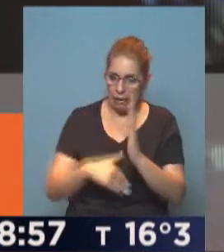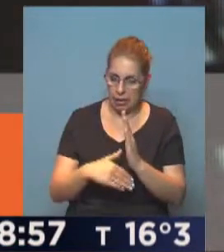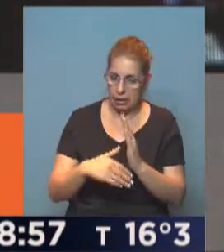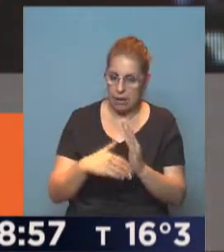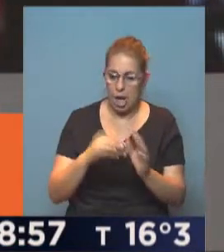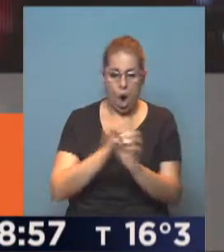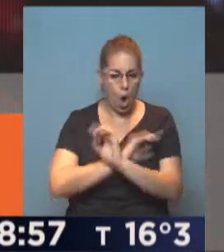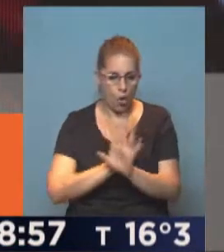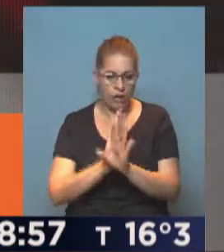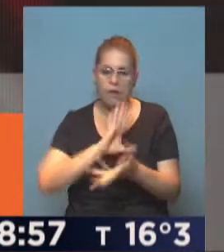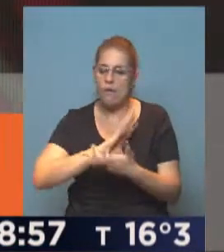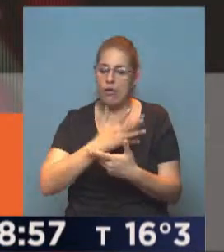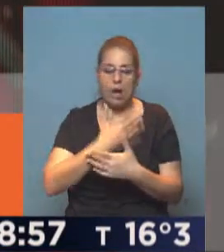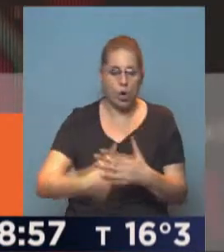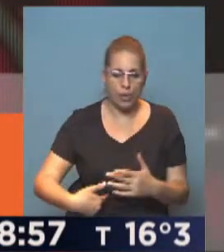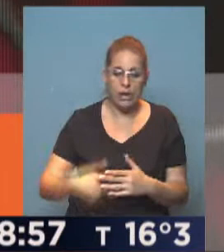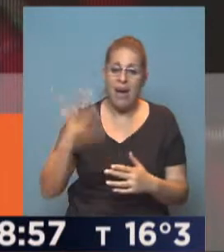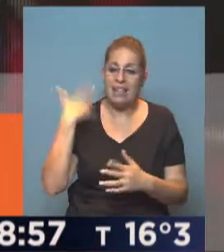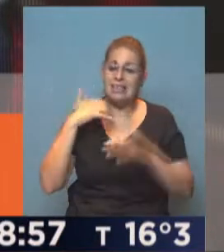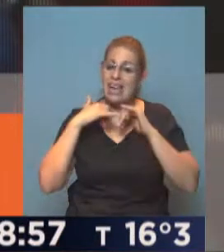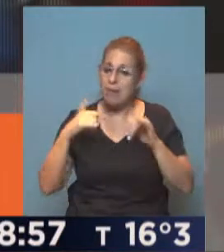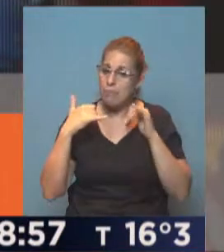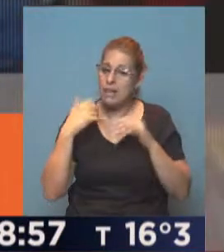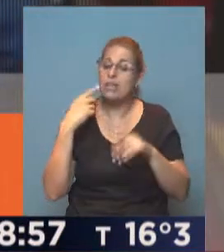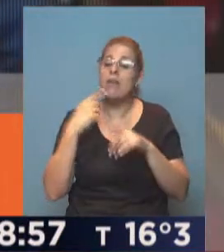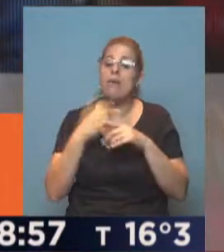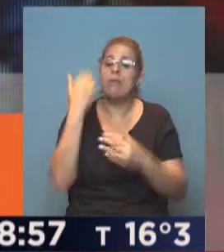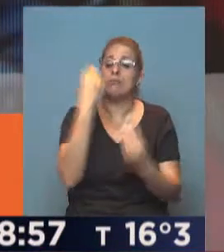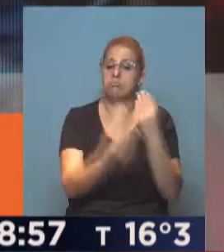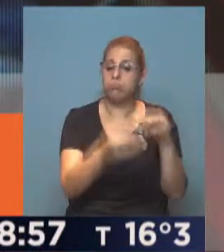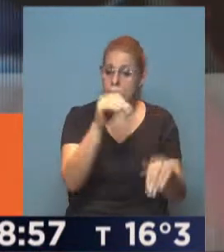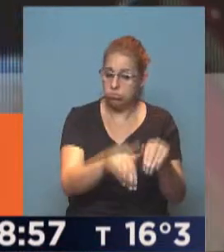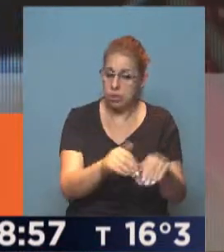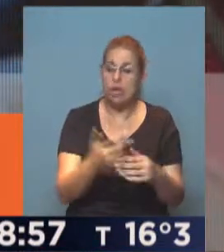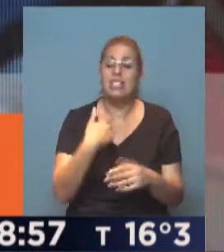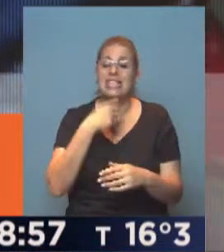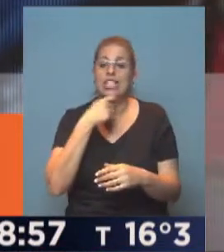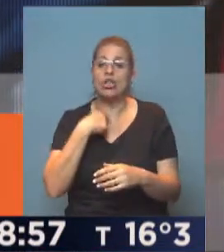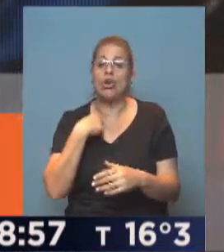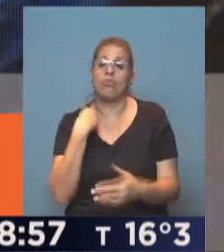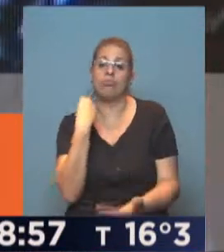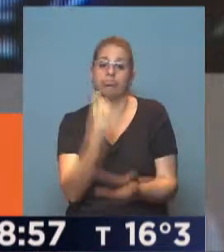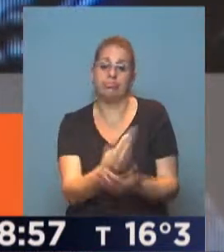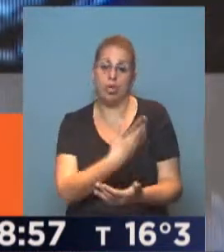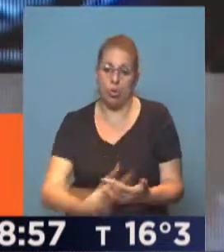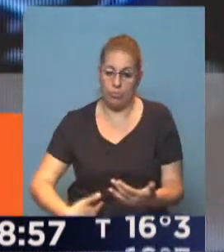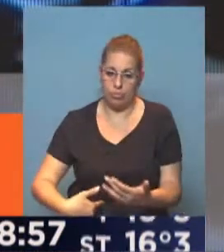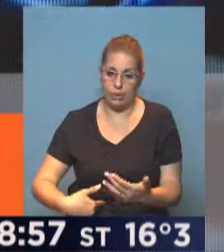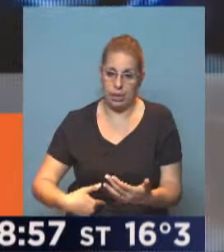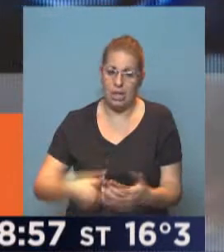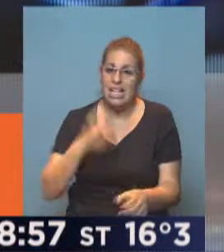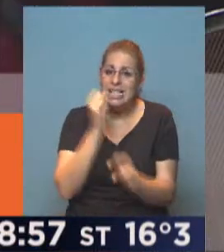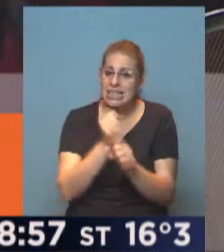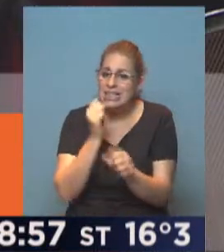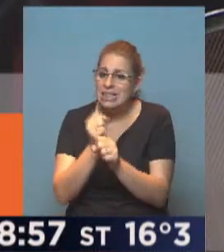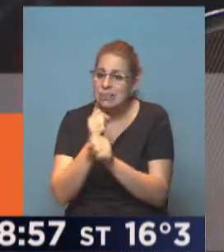términos republicanos. Porque en la campaña electoral el presidente Macri había dicho, si yo soy gobierno, ninguno de los trabajadores va